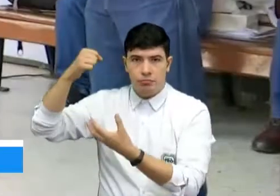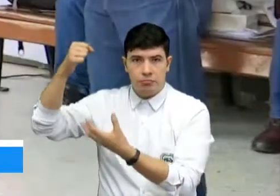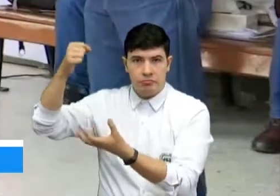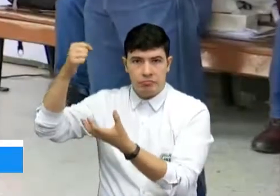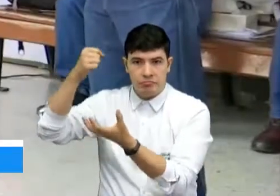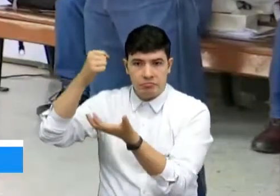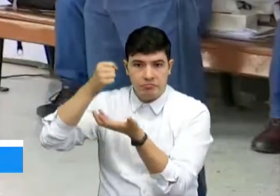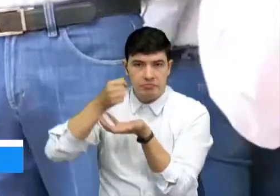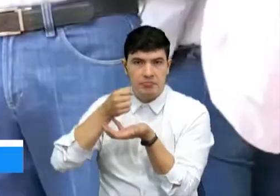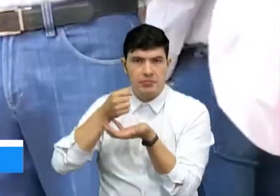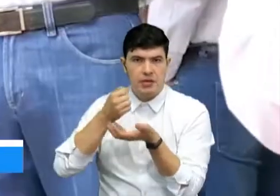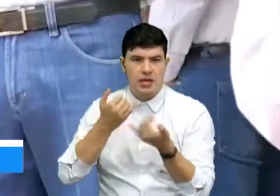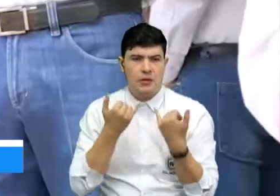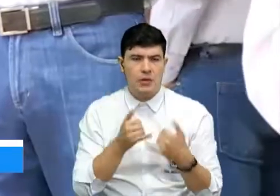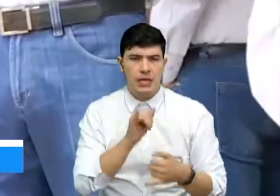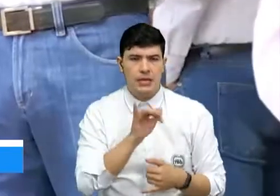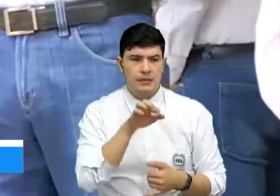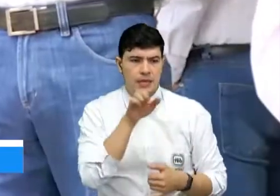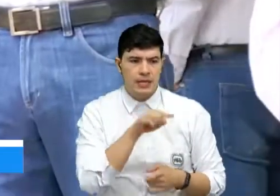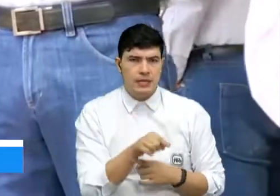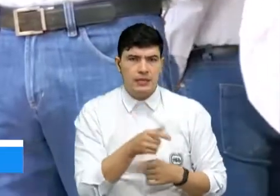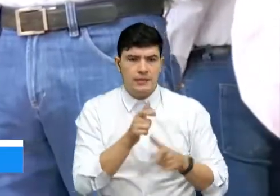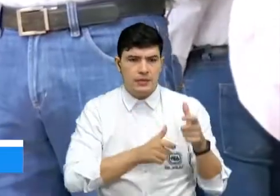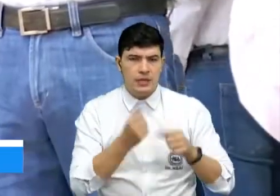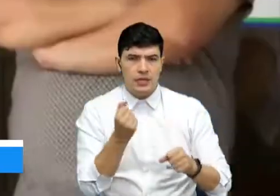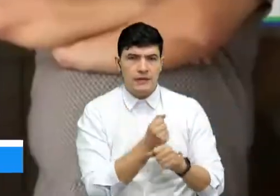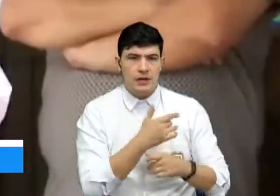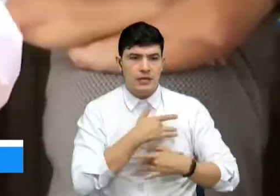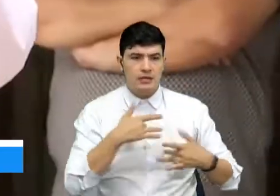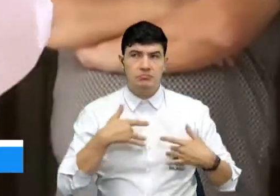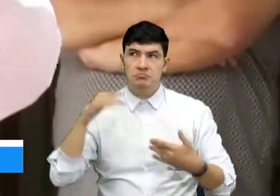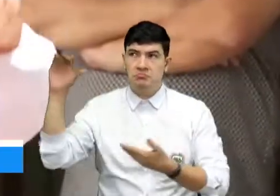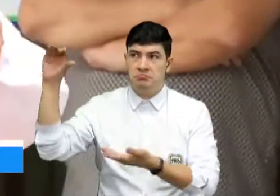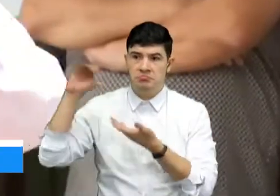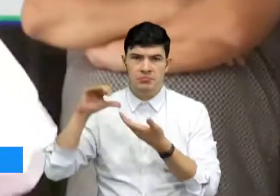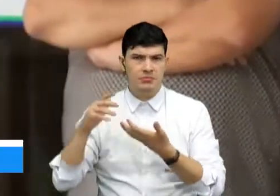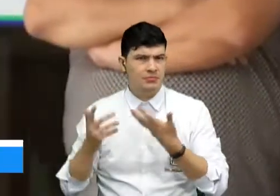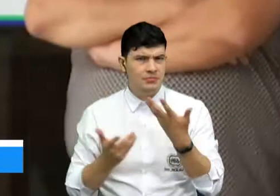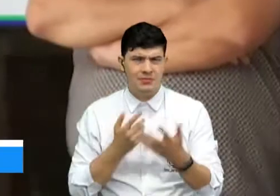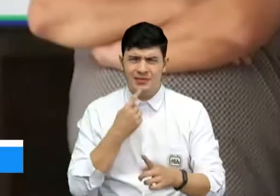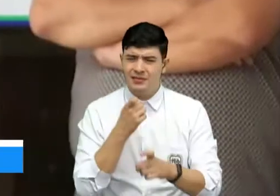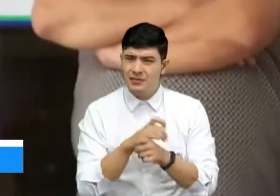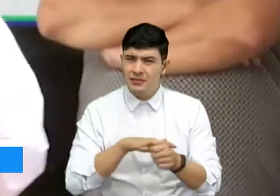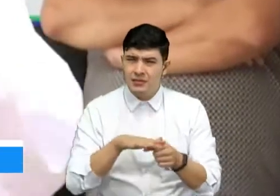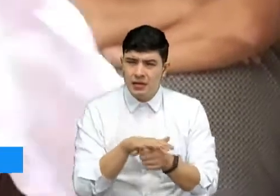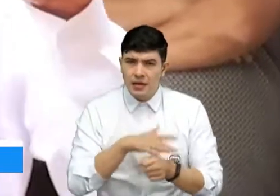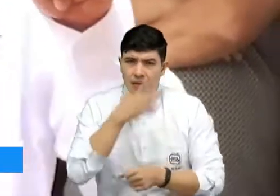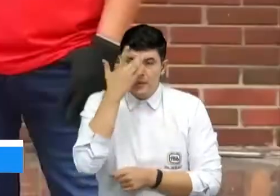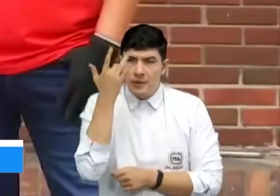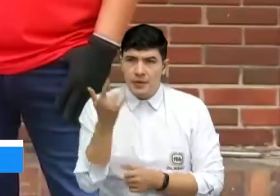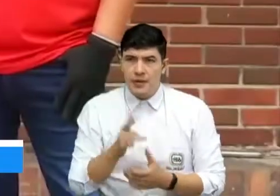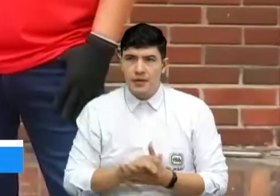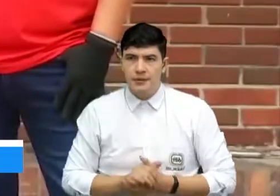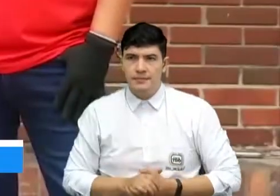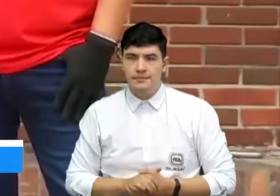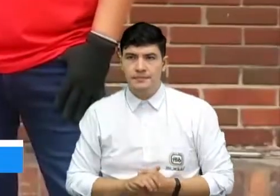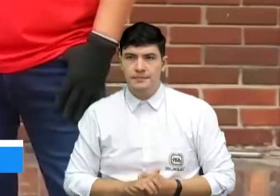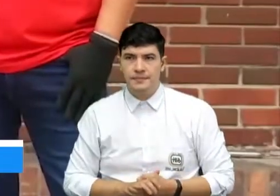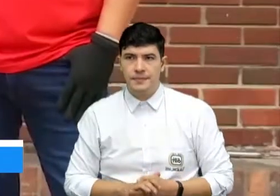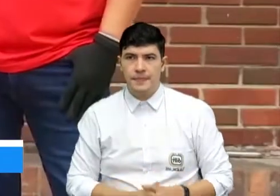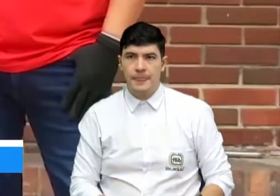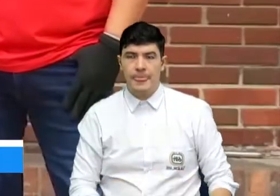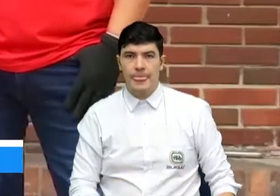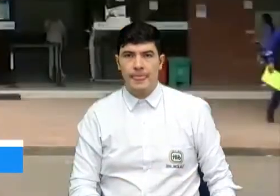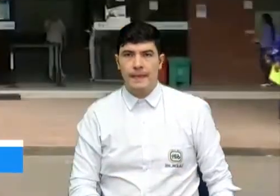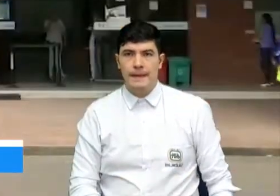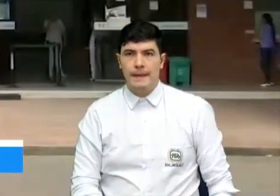Sindical de Trabajadores y Servidores Públicos de la Salud en Norte de Santander manifestó su preocupación por la disminución de la facturación en atención a usuarios del Hospital Erasmo